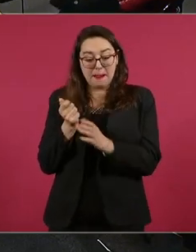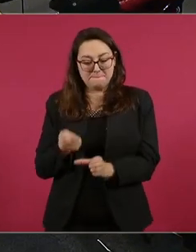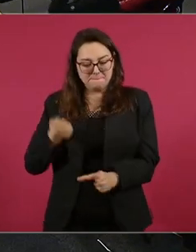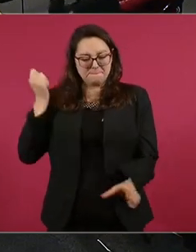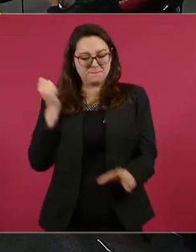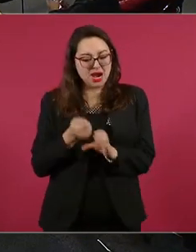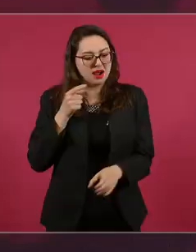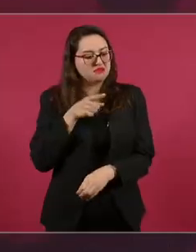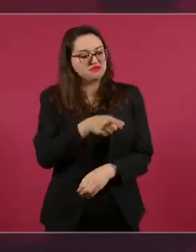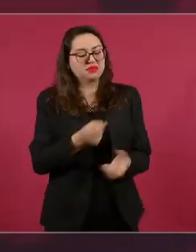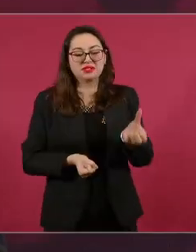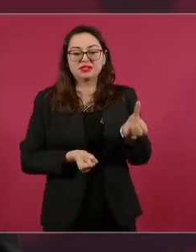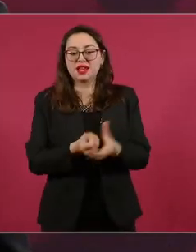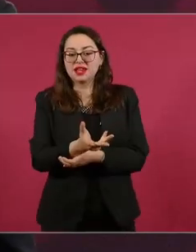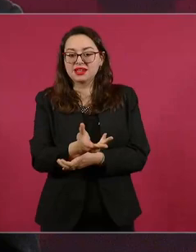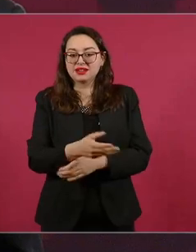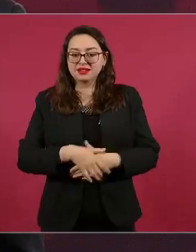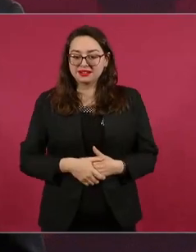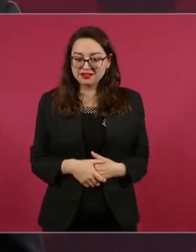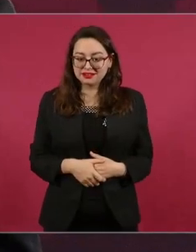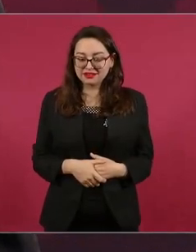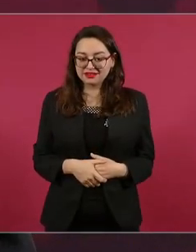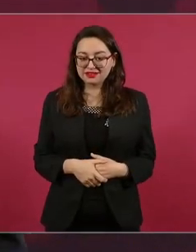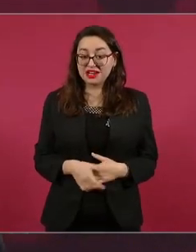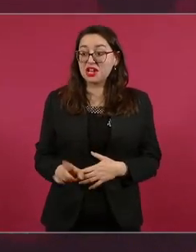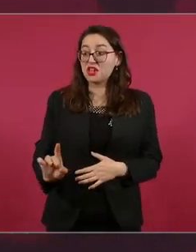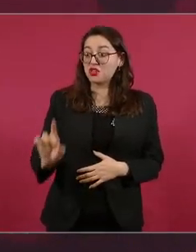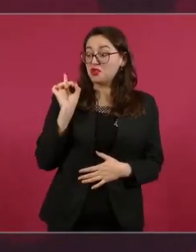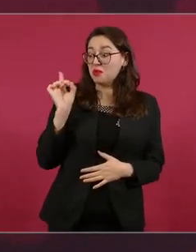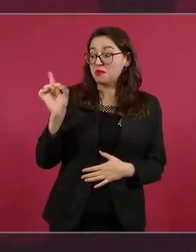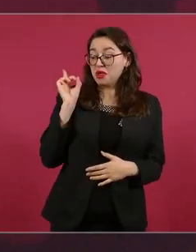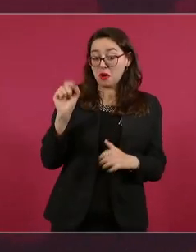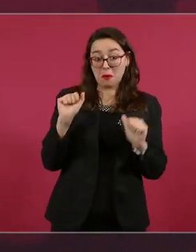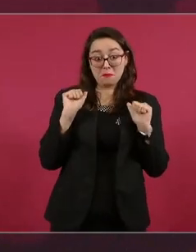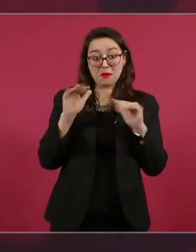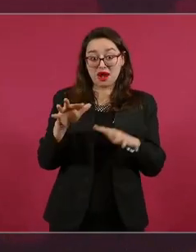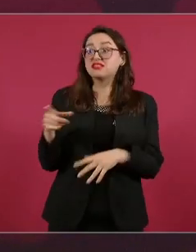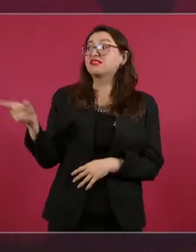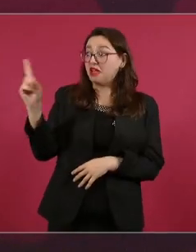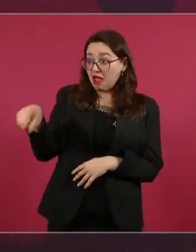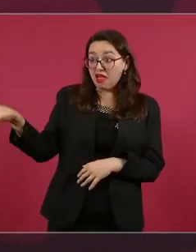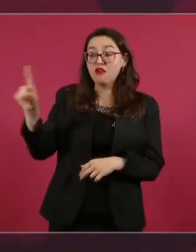afianzarse. Y en la marcha fueron